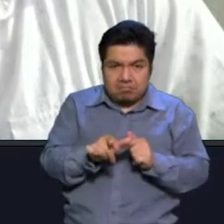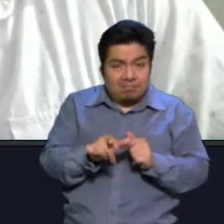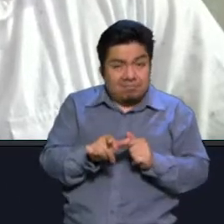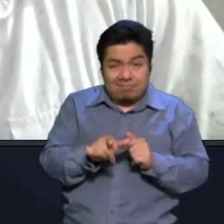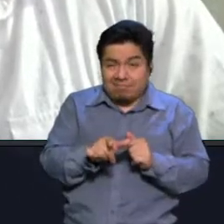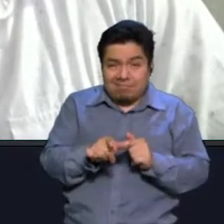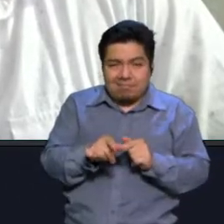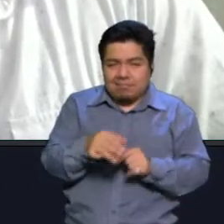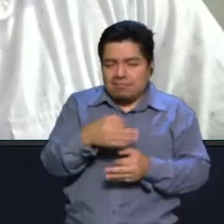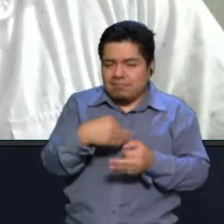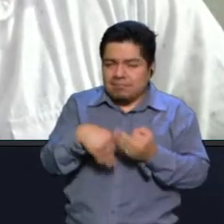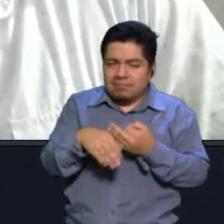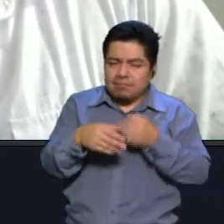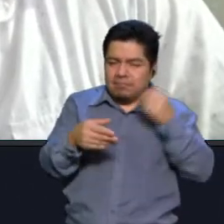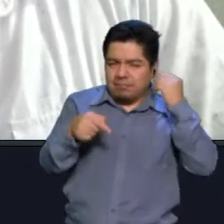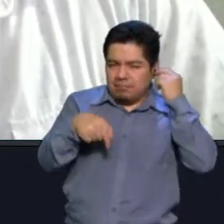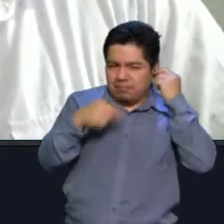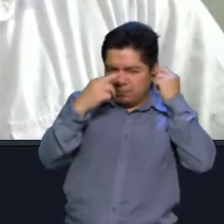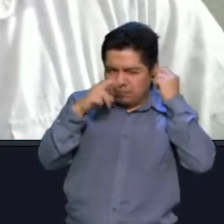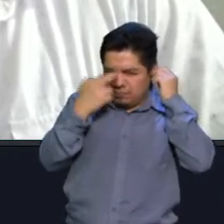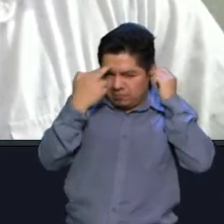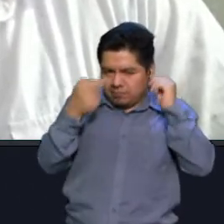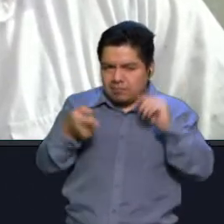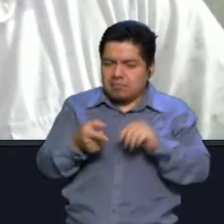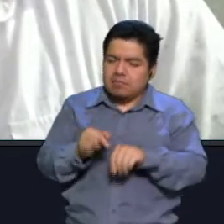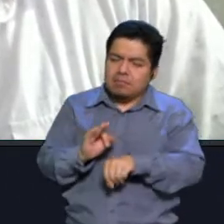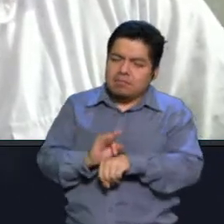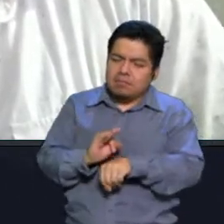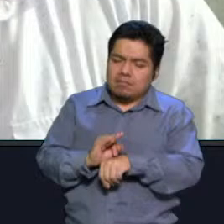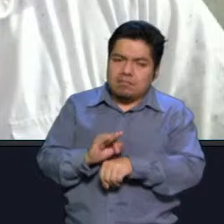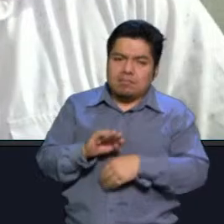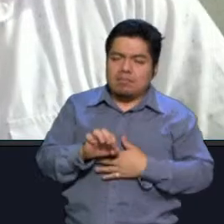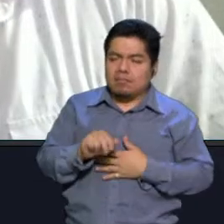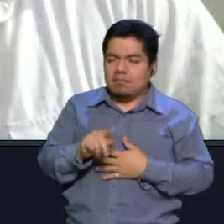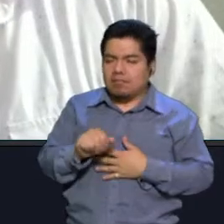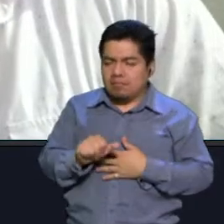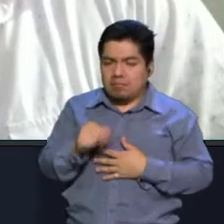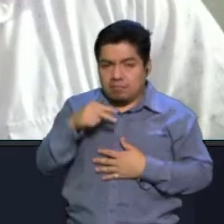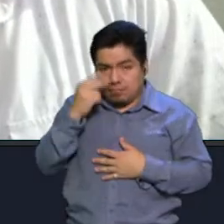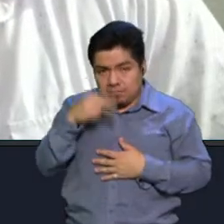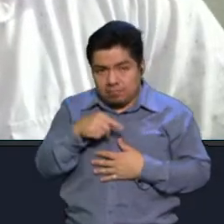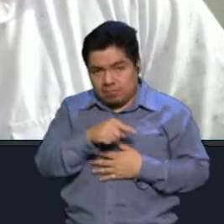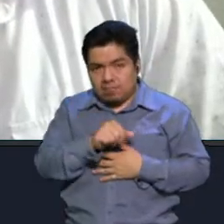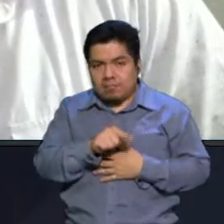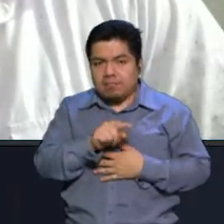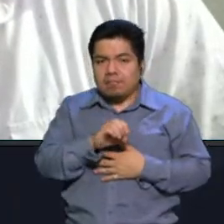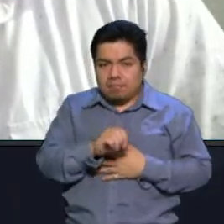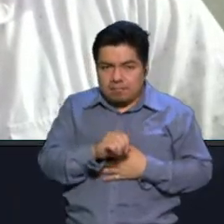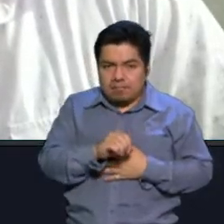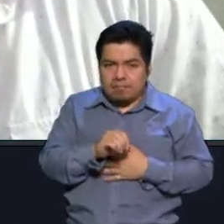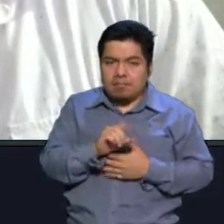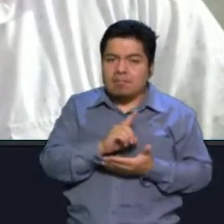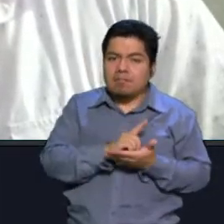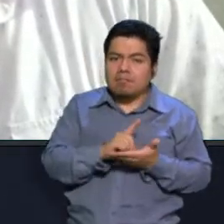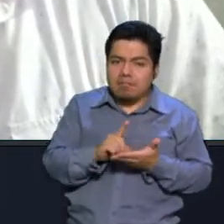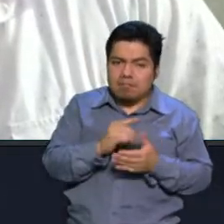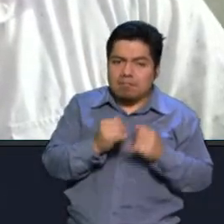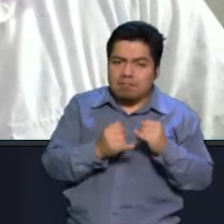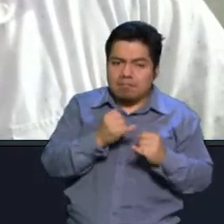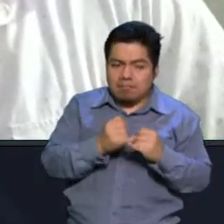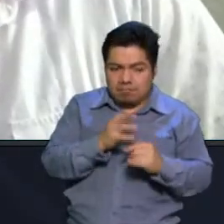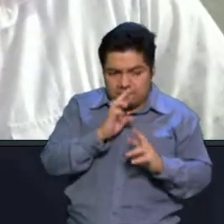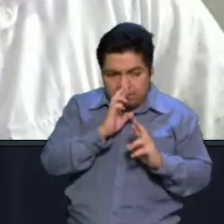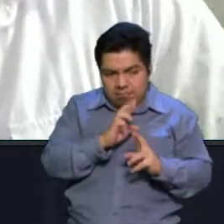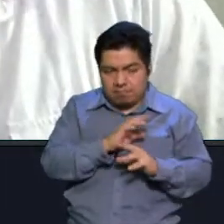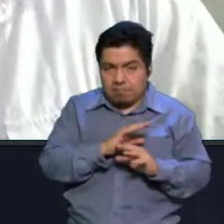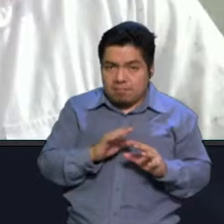contrario, bueno, lo decíamos aquí, la defensa de la Embajada de México en Quito es la defensa del derecho internacional en sí, la defensa